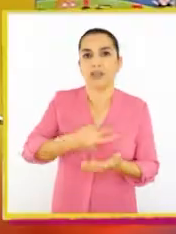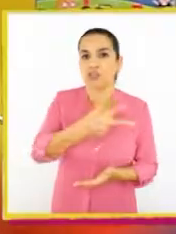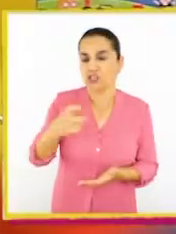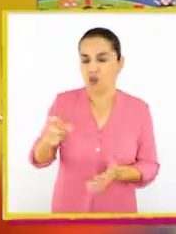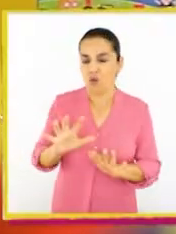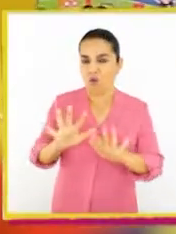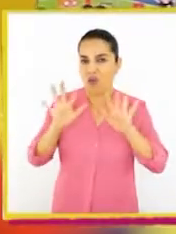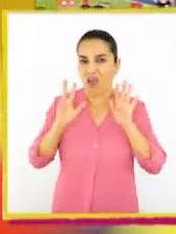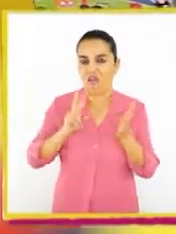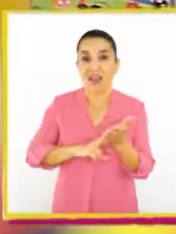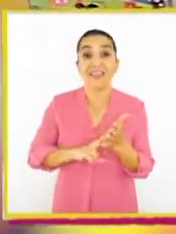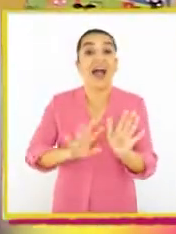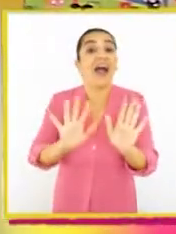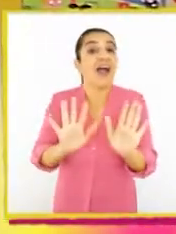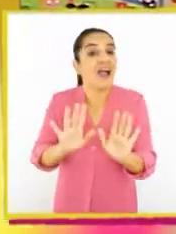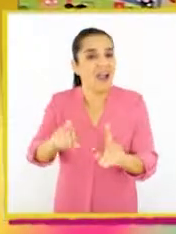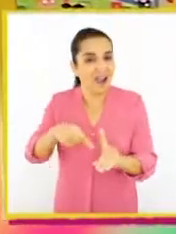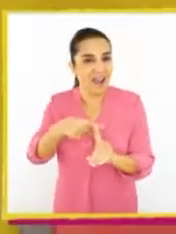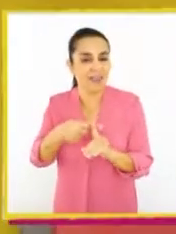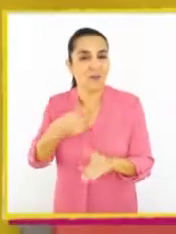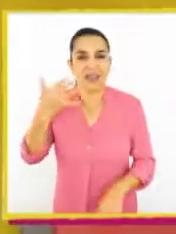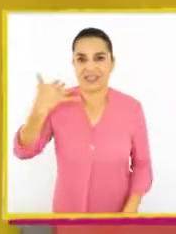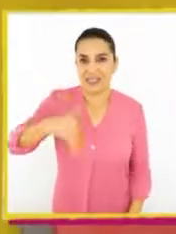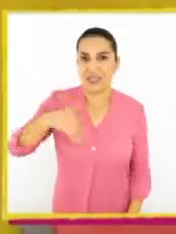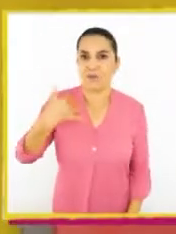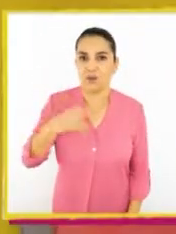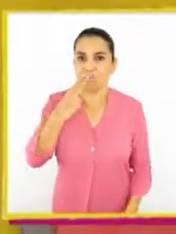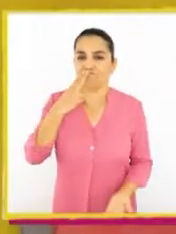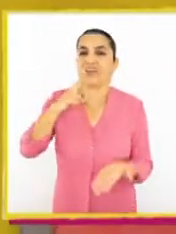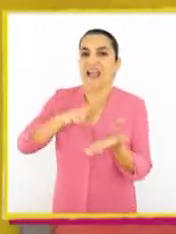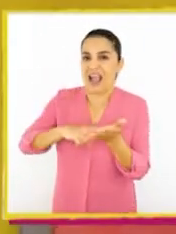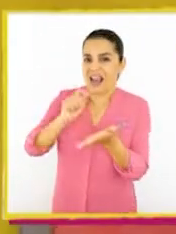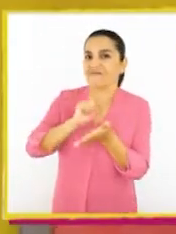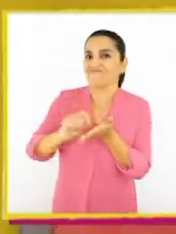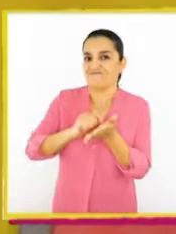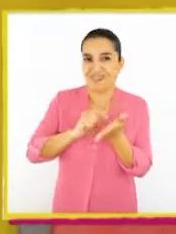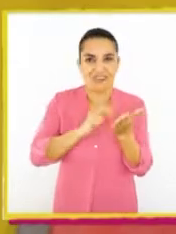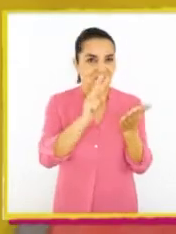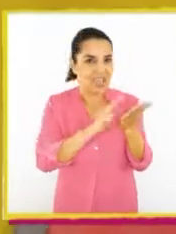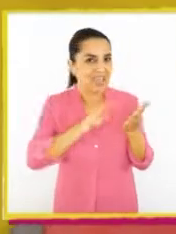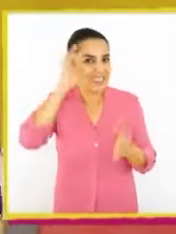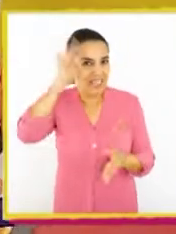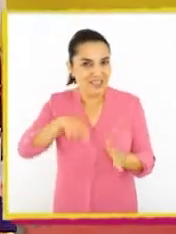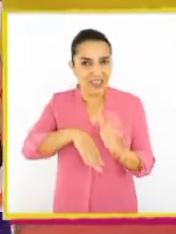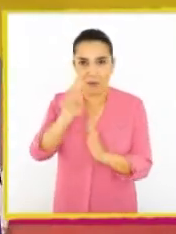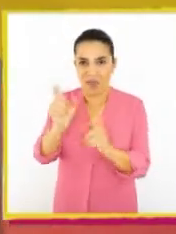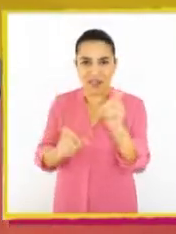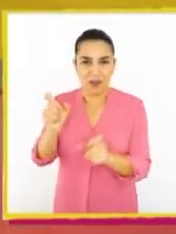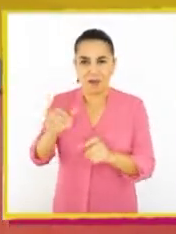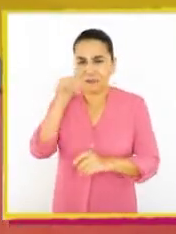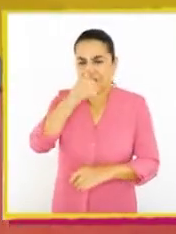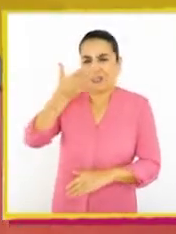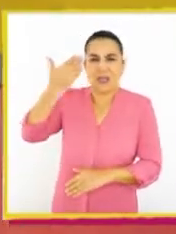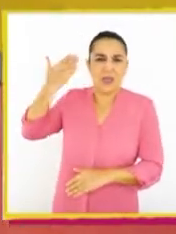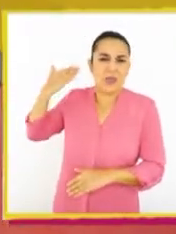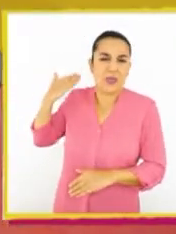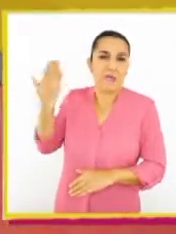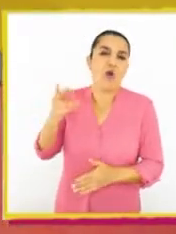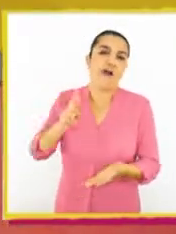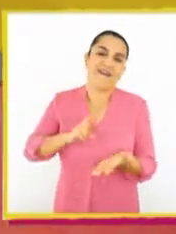XIX. ¡Qué impresionante! ¿Verdad? Y además, lo importante que son las cartas para saber más de las personas y de las